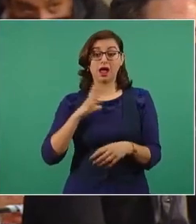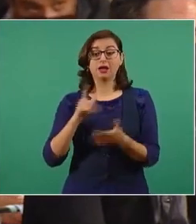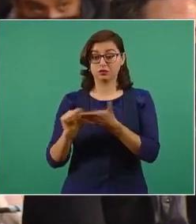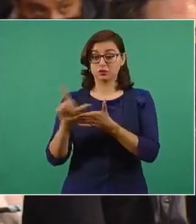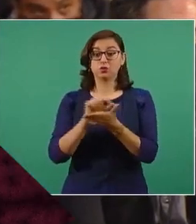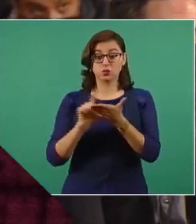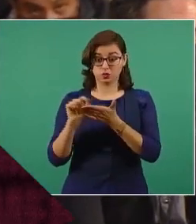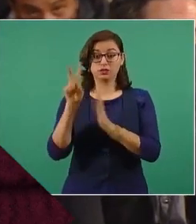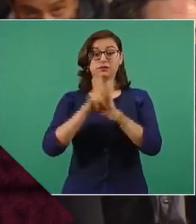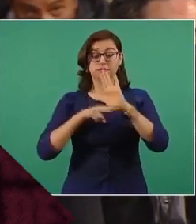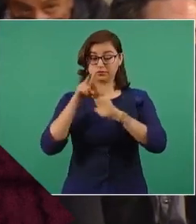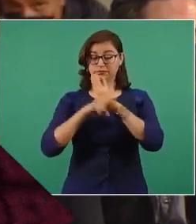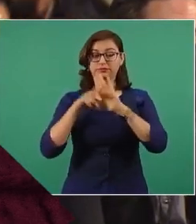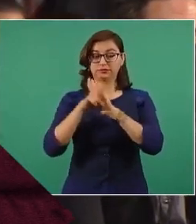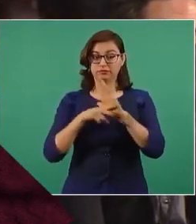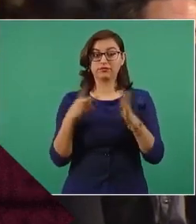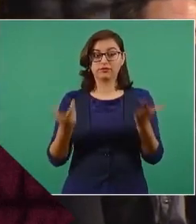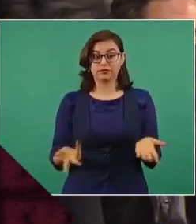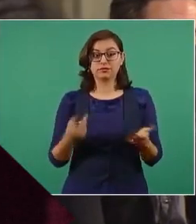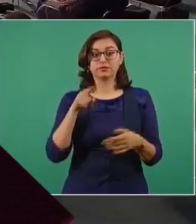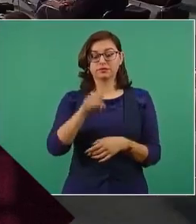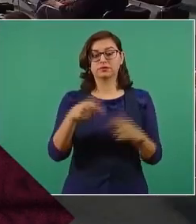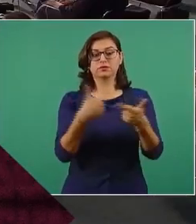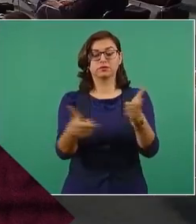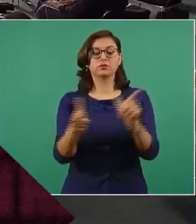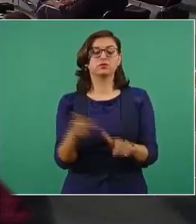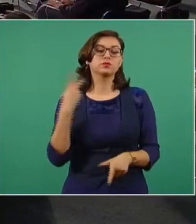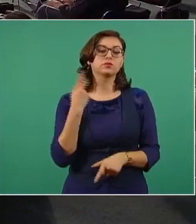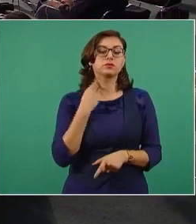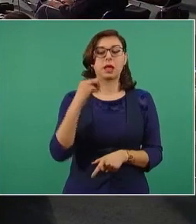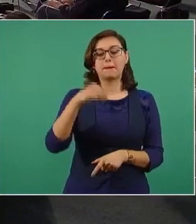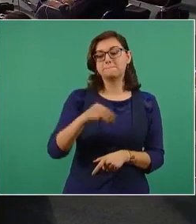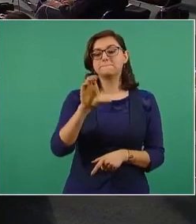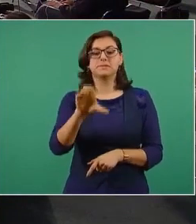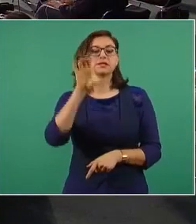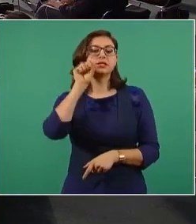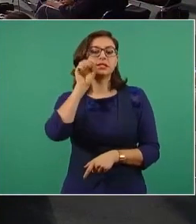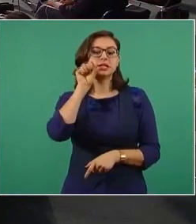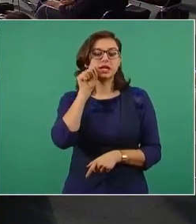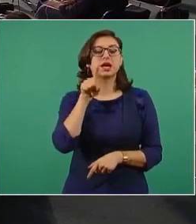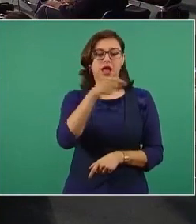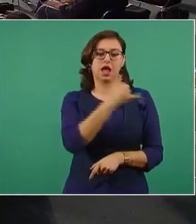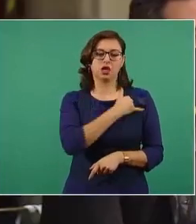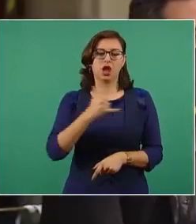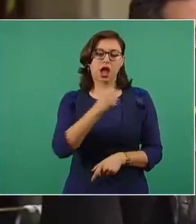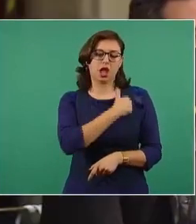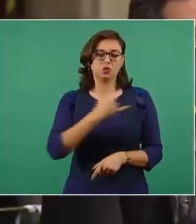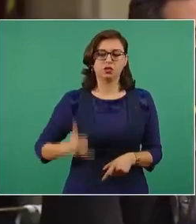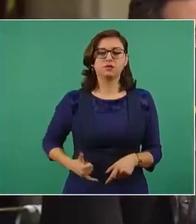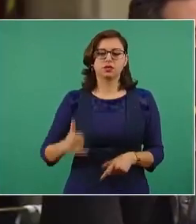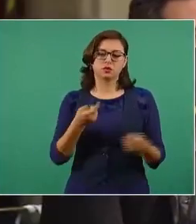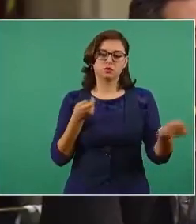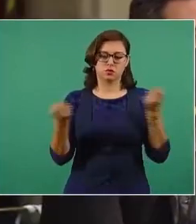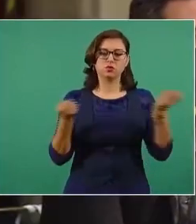Twitter donde brigadistas de Movimiento Ciudadano del Naranja, que es quien gobierna el municipio, está haciendo